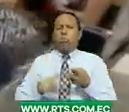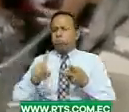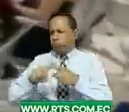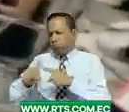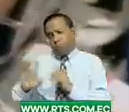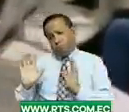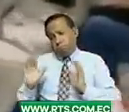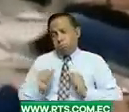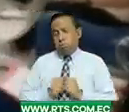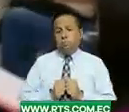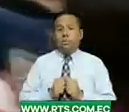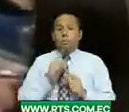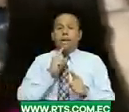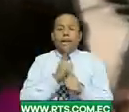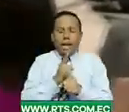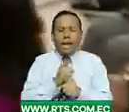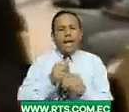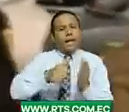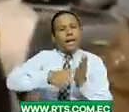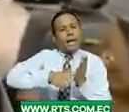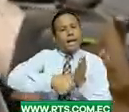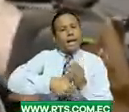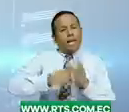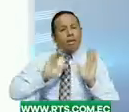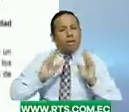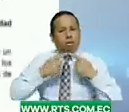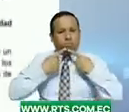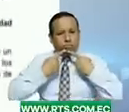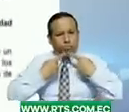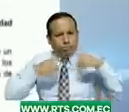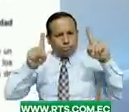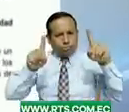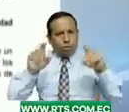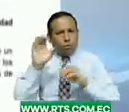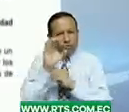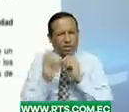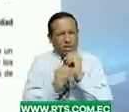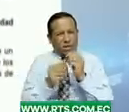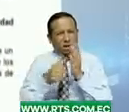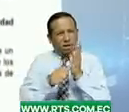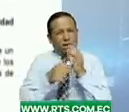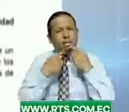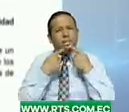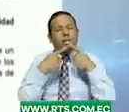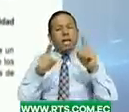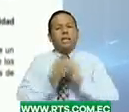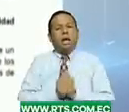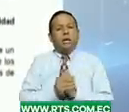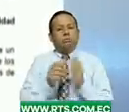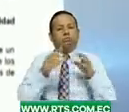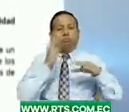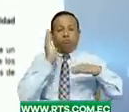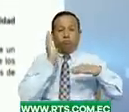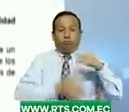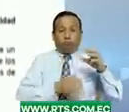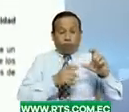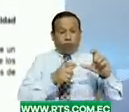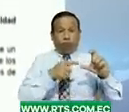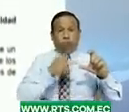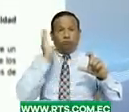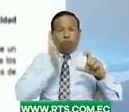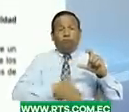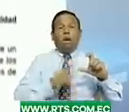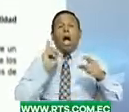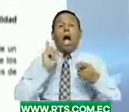cédulas caducadas o expiradas tuvieron vigencia solamente hasta el 30 de junio. De ahí, sería mejor que verifique su cédula, pues